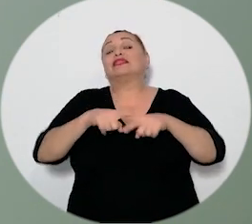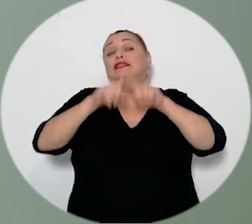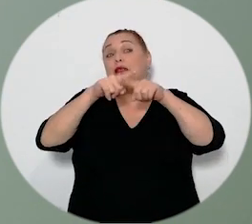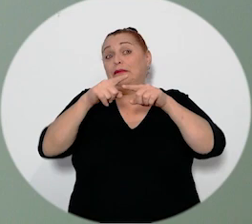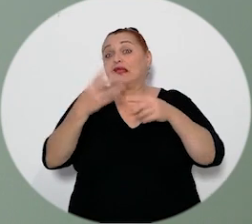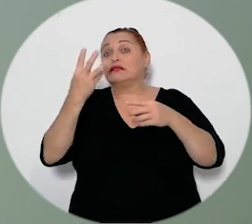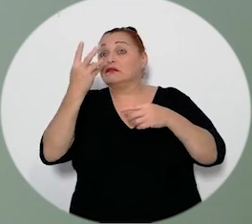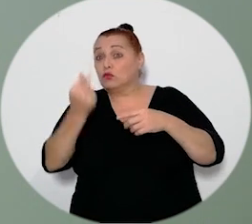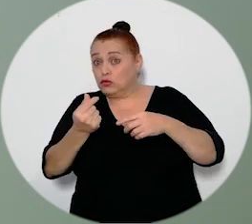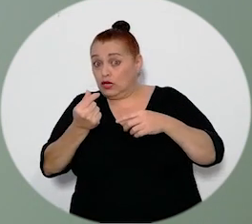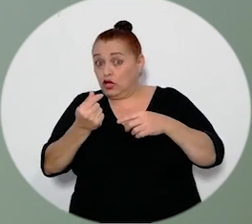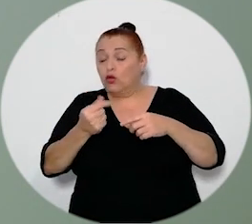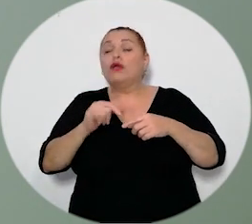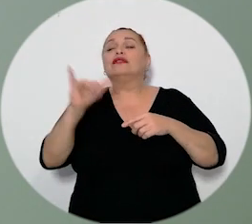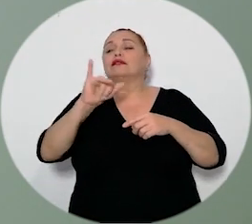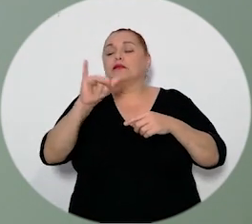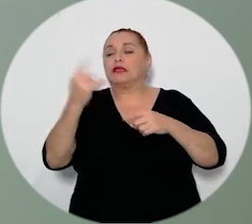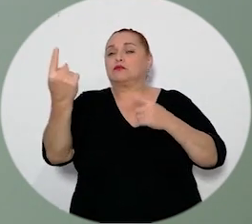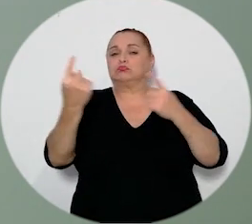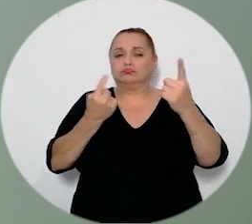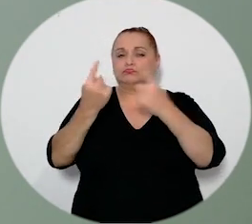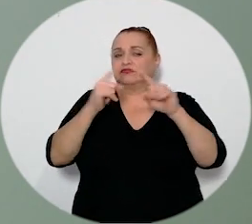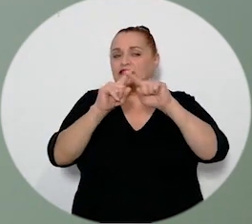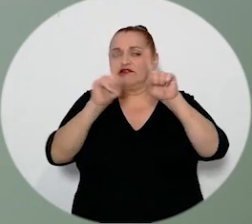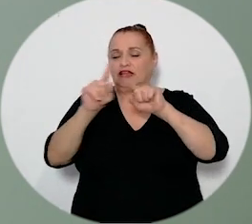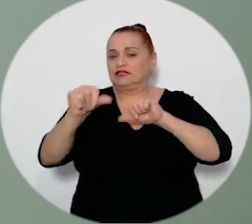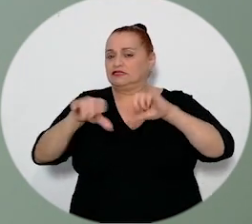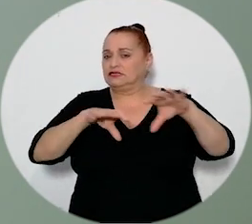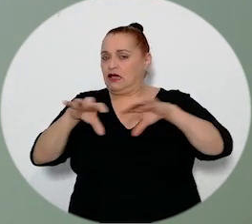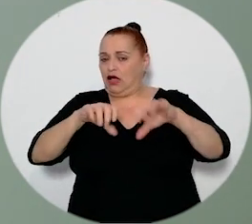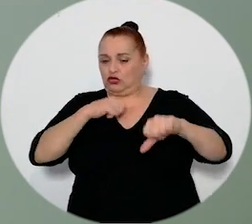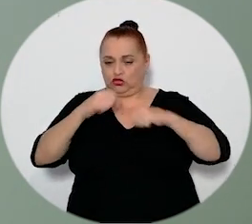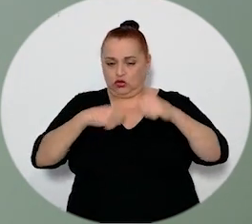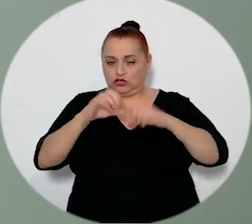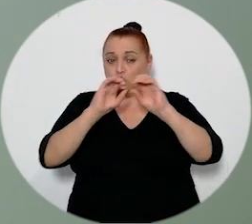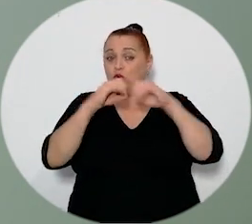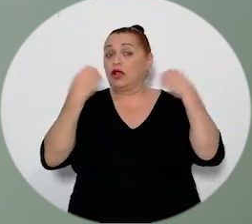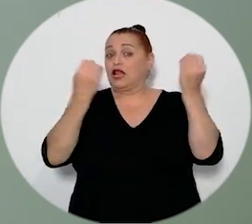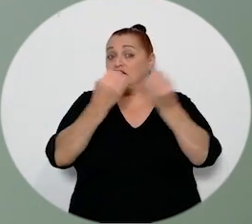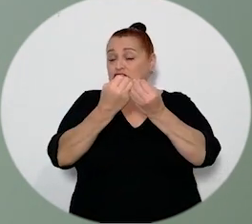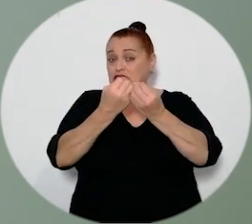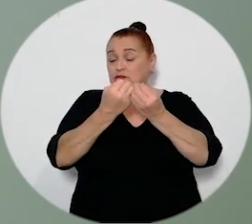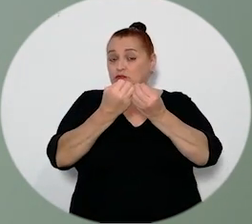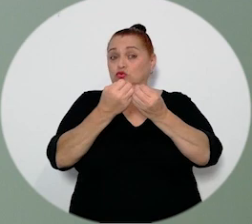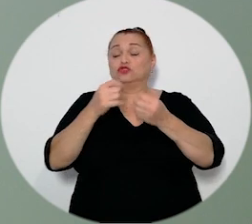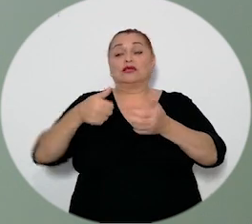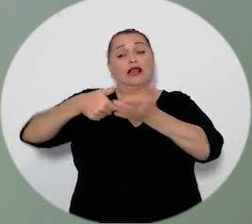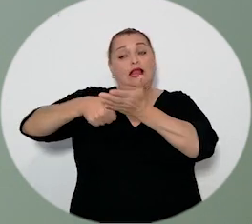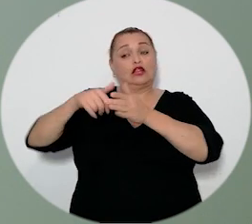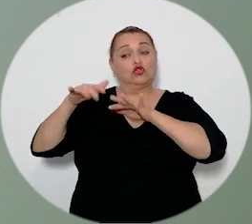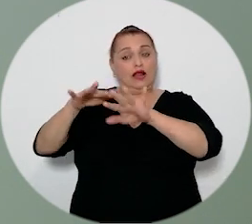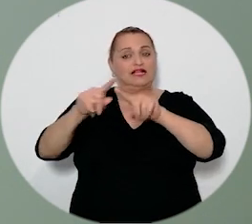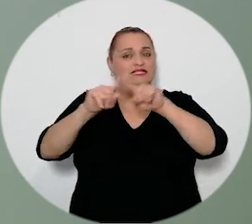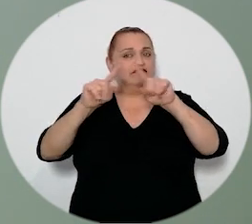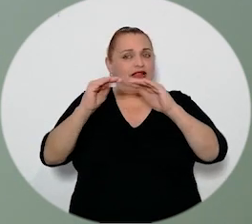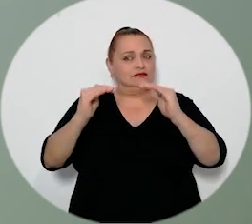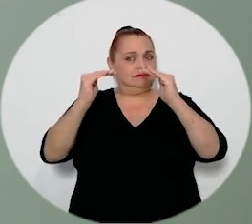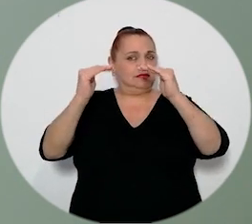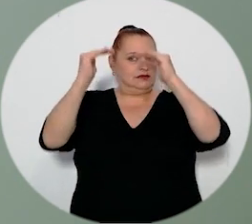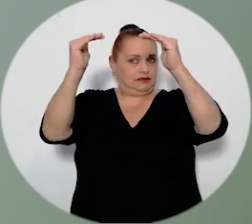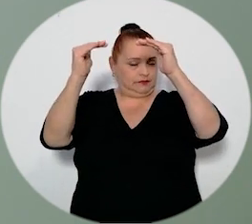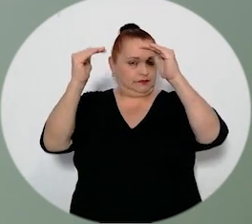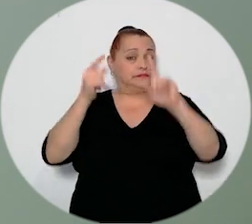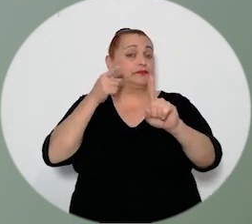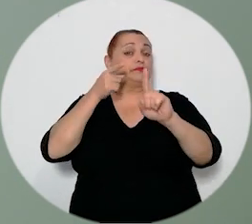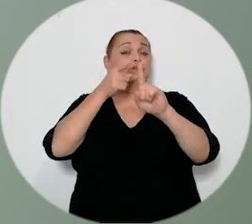de cuál escrutinio, así intervendrán distintos actores, tales como los organismos electorales de distinta jerarquía. En cuanto a este